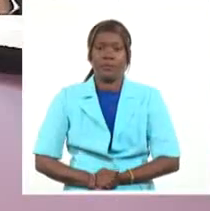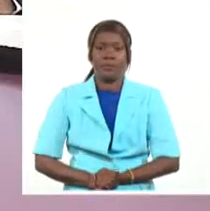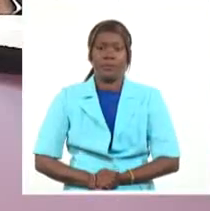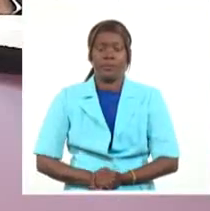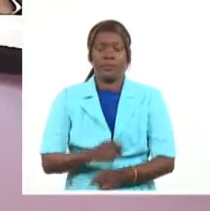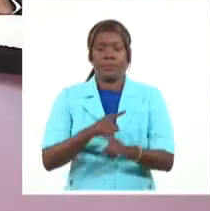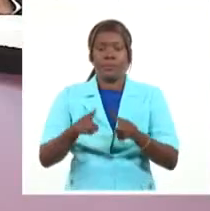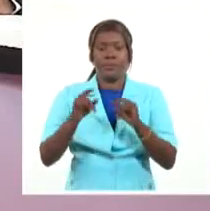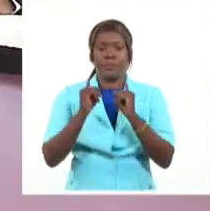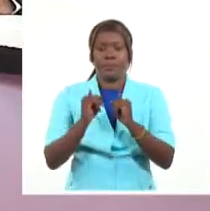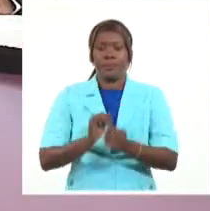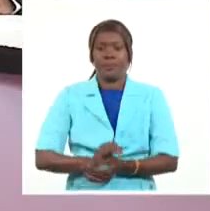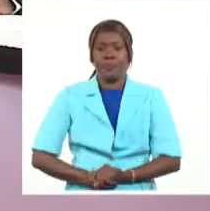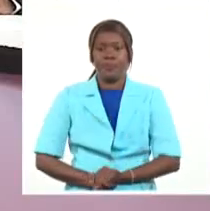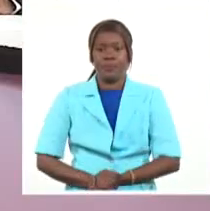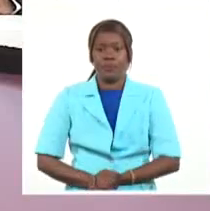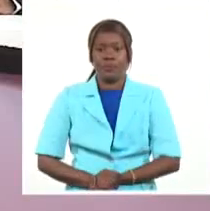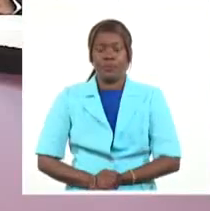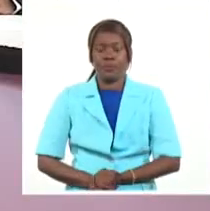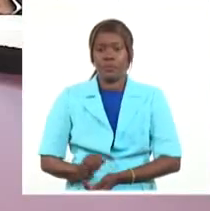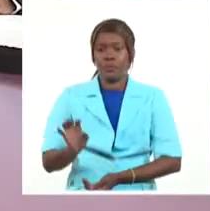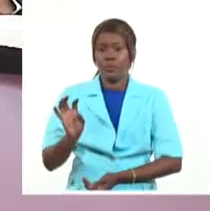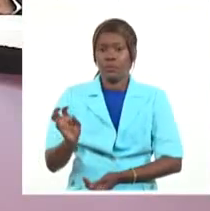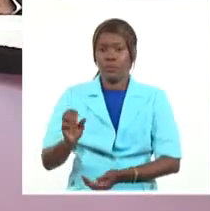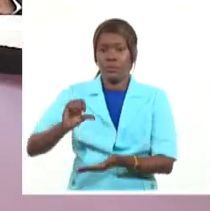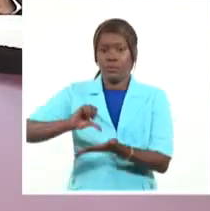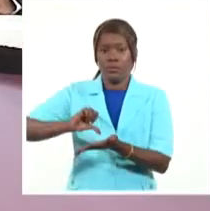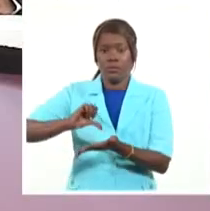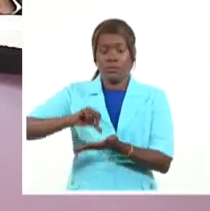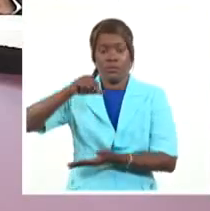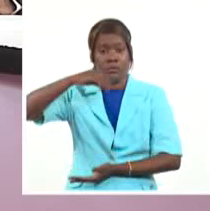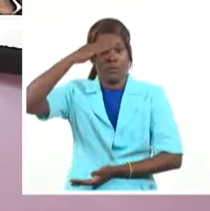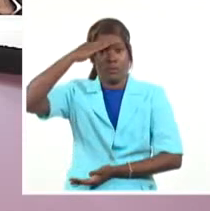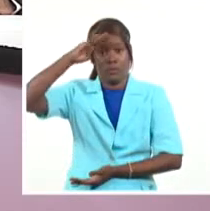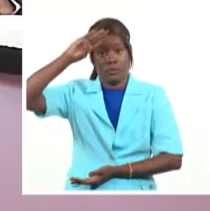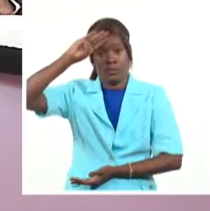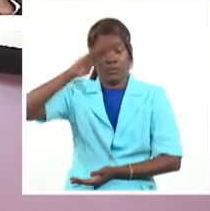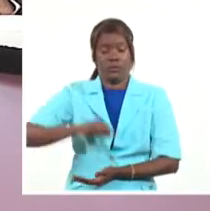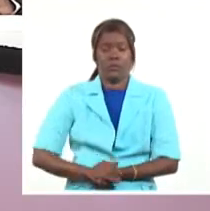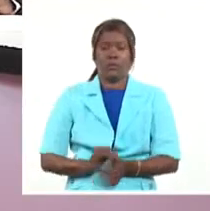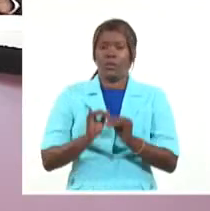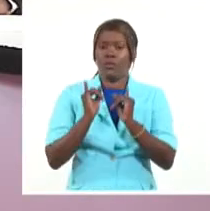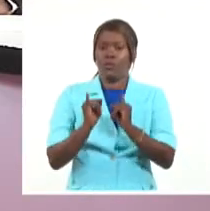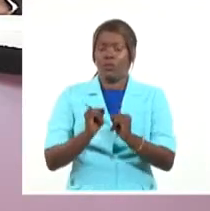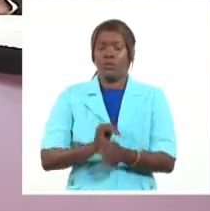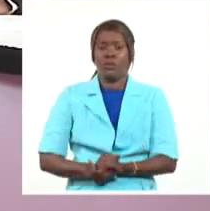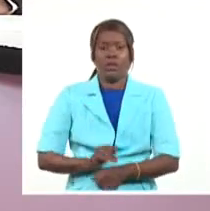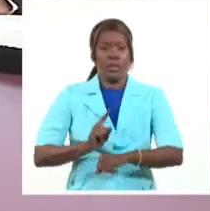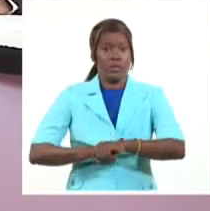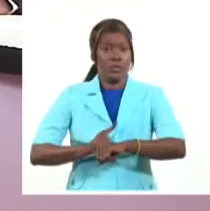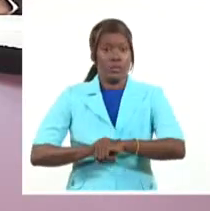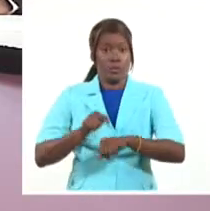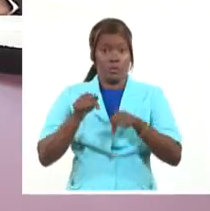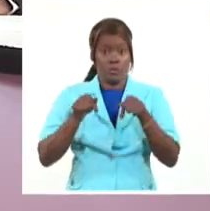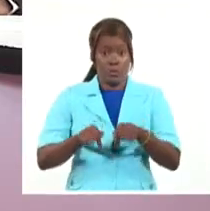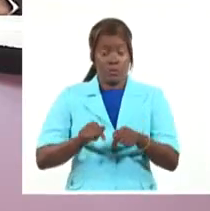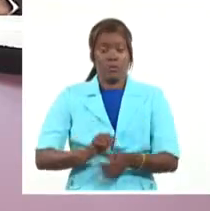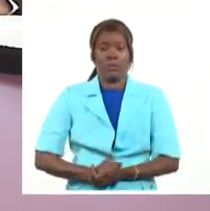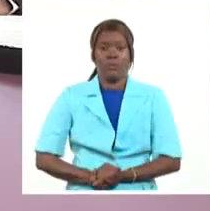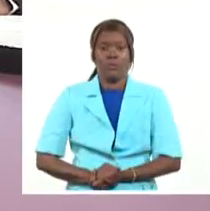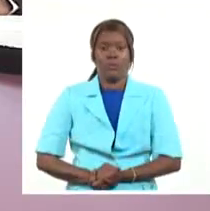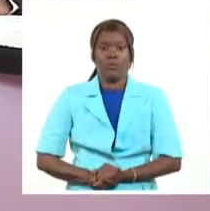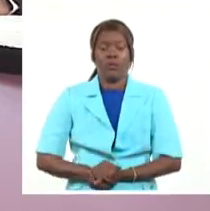La superintendencia del Banco Central de Cuba informa que actualmente se está desarrollando en Londres un procedimiento